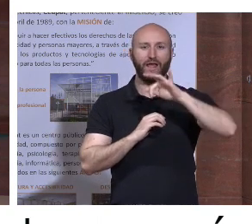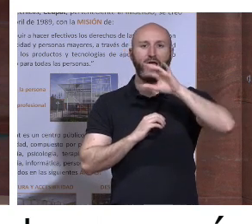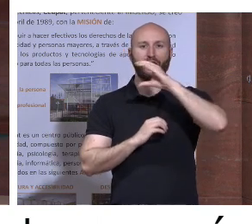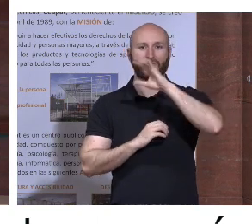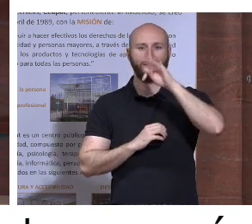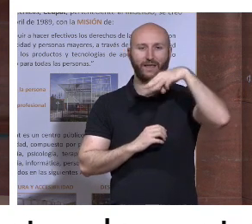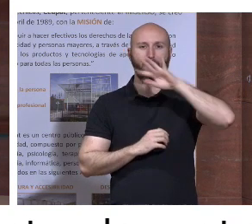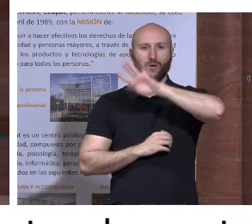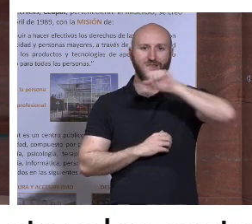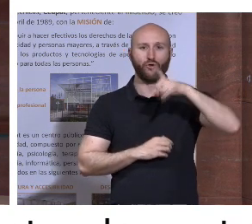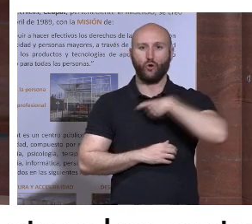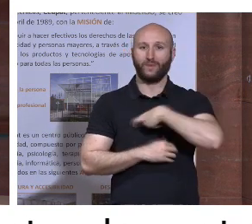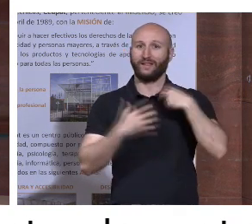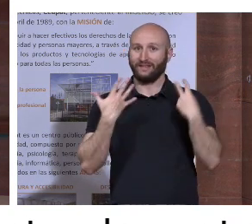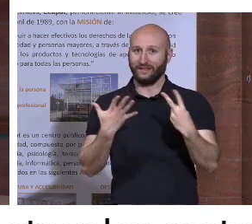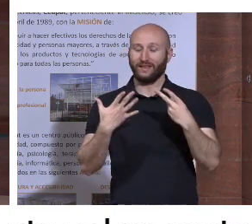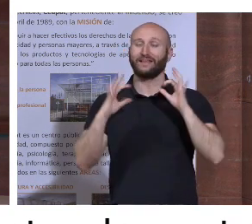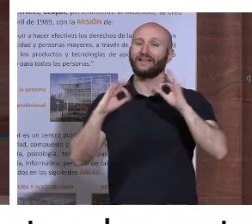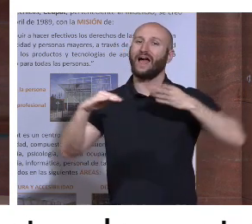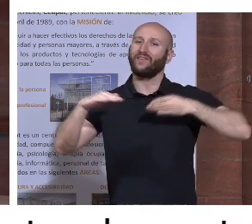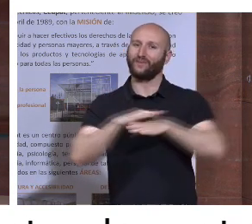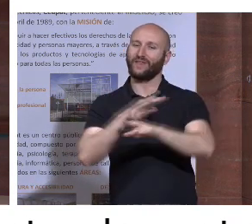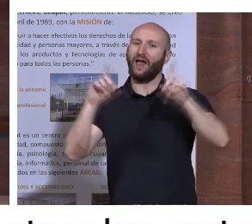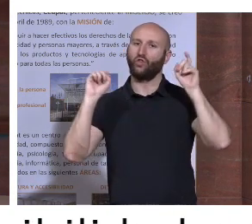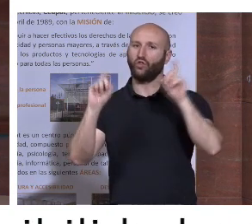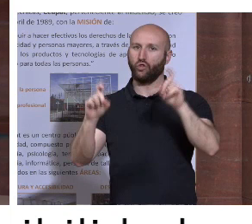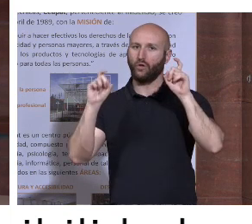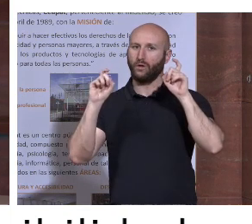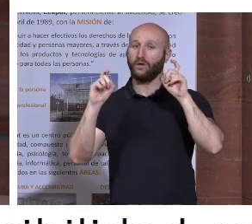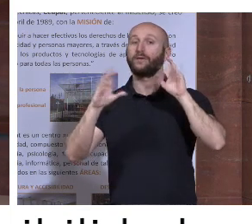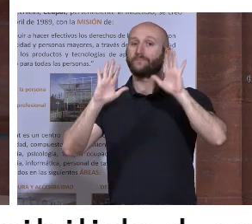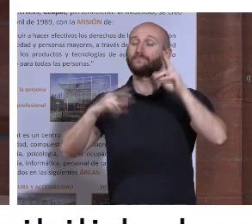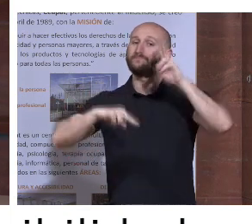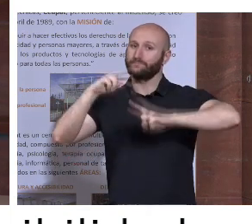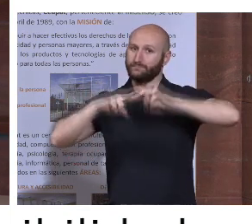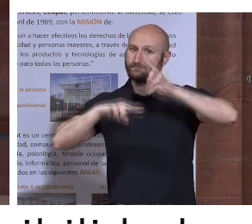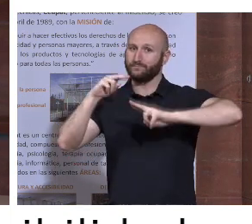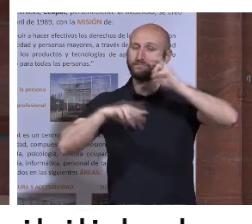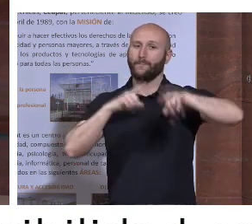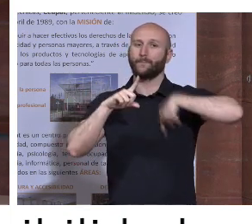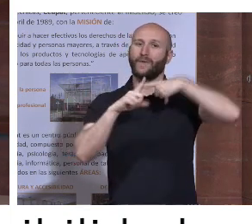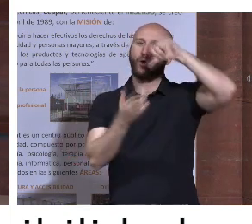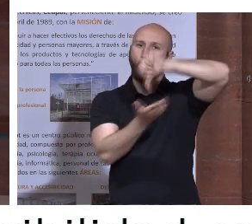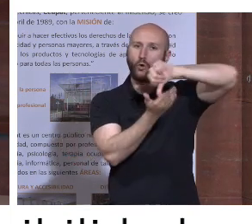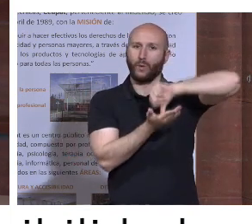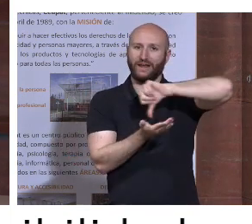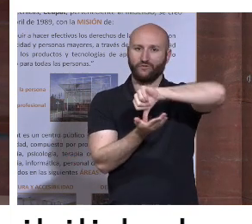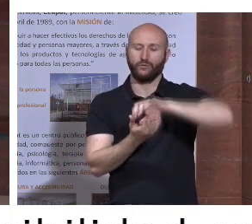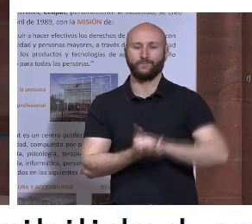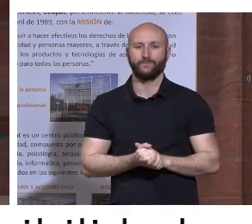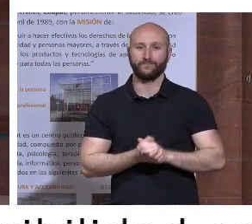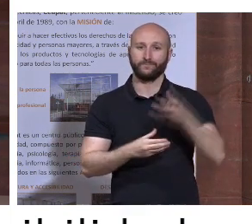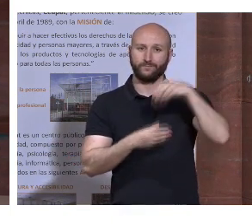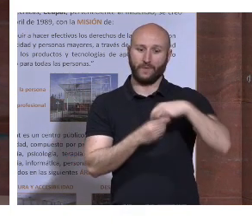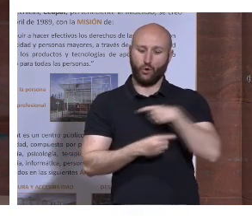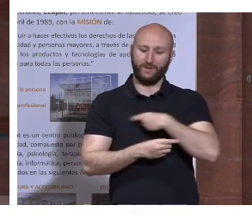AEN-CTN-41, Subcomité 7, Accesibilidad en la Edificación y en el Urbanismo. Dentro de este comité se ha